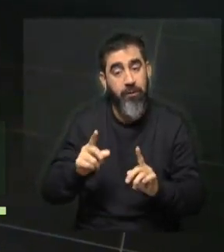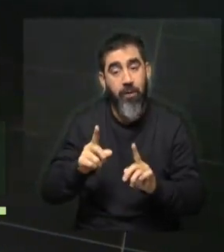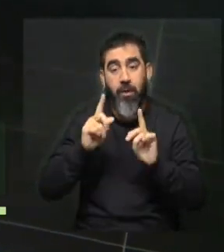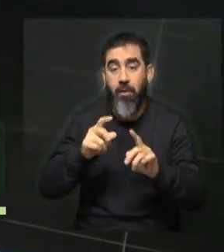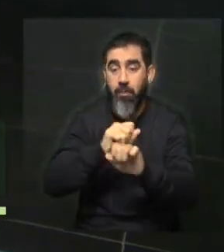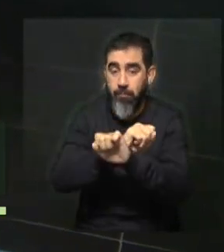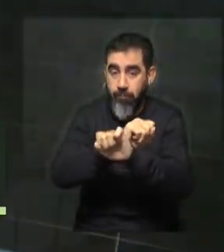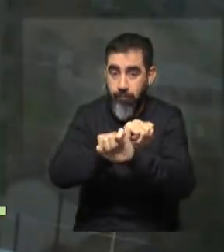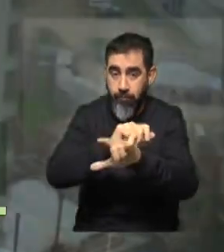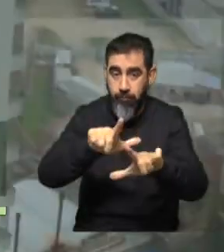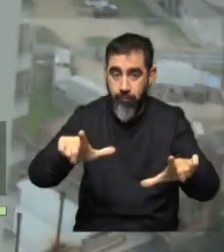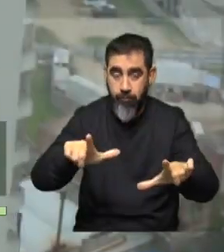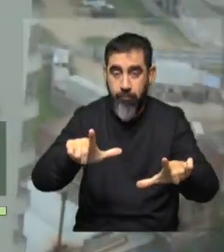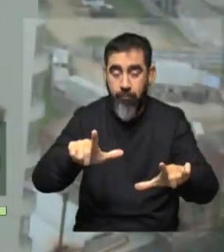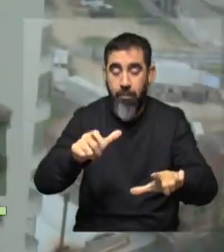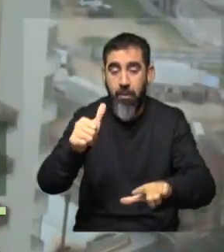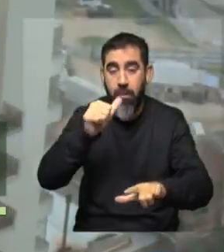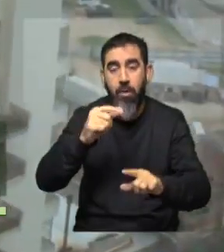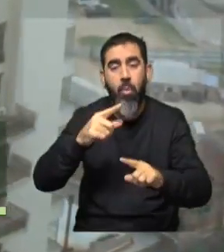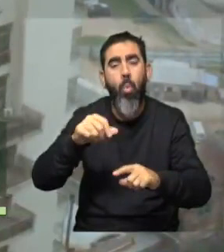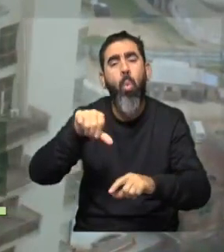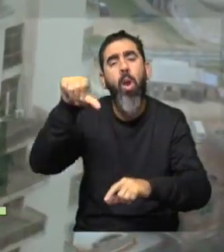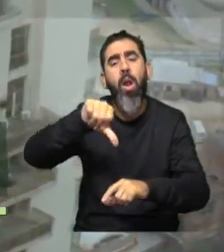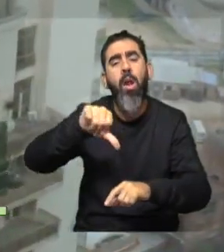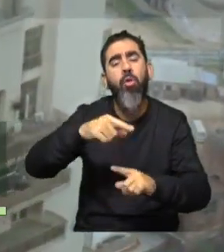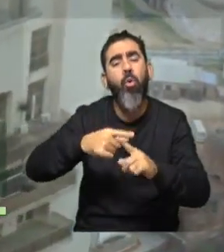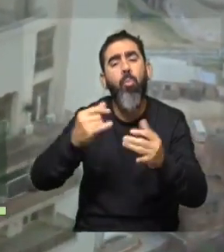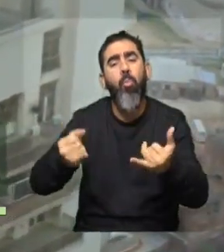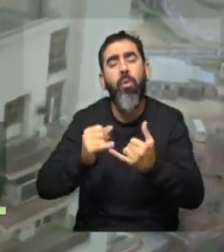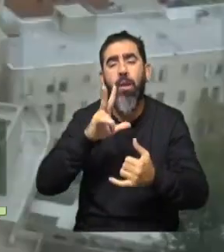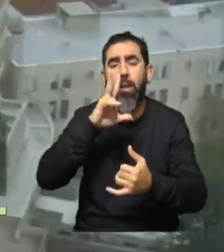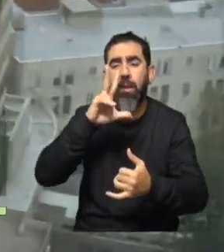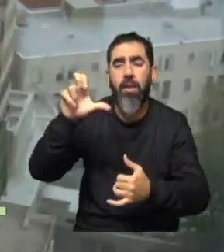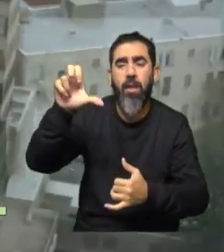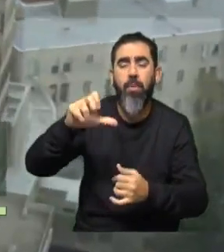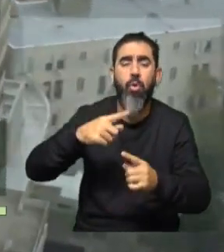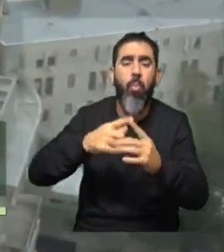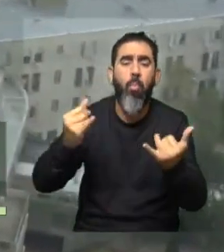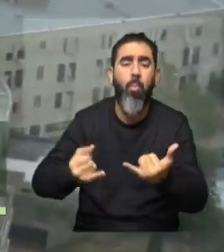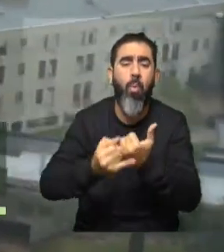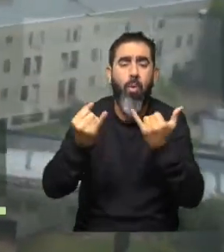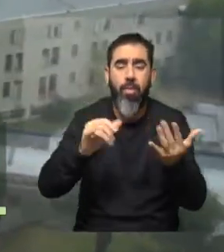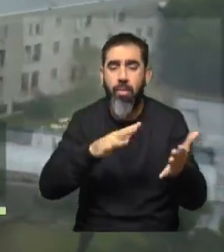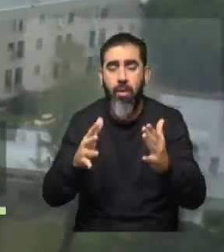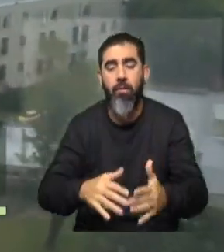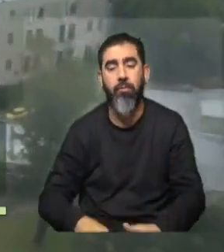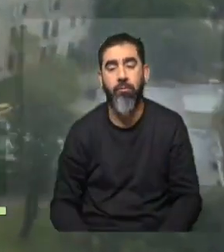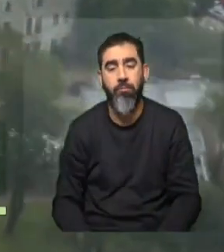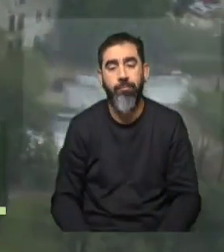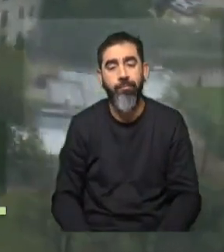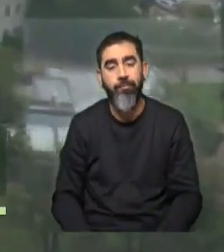potable potable esa agua el agua ya no no son unos 3000 litros Este pero este